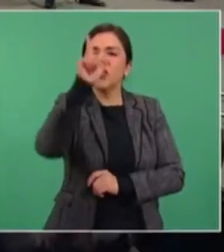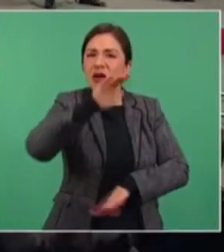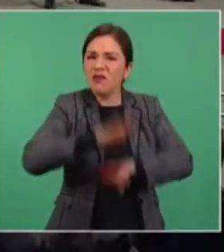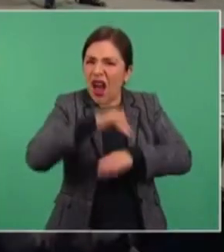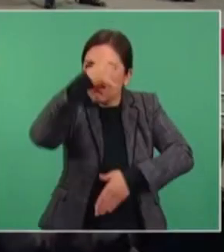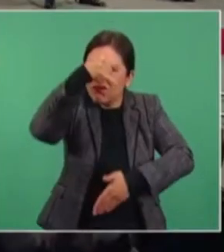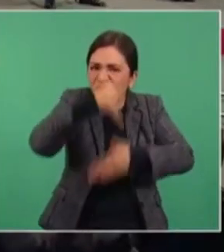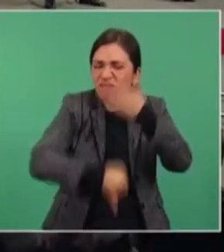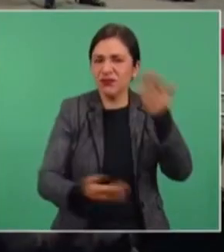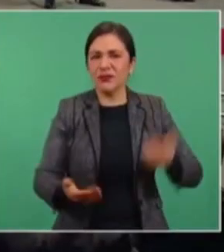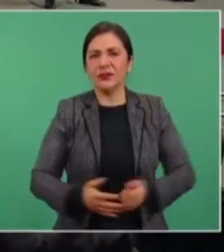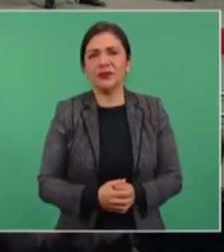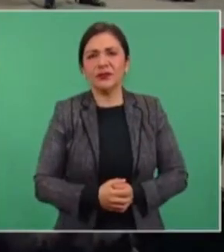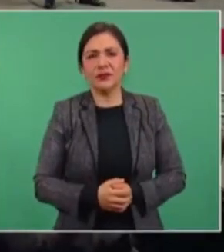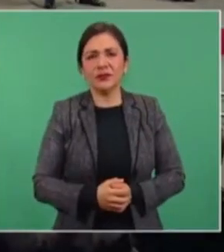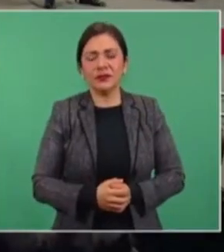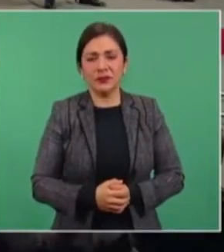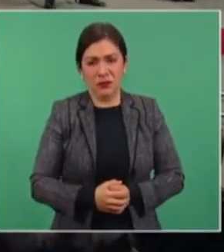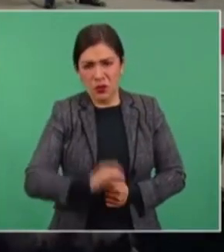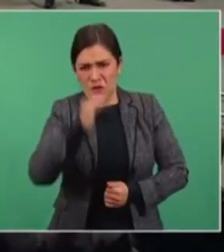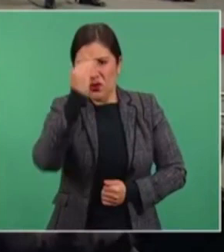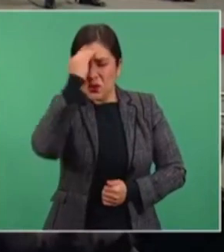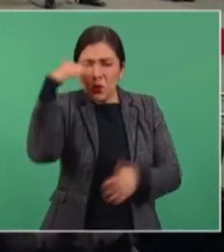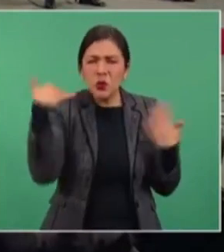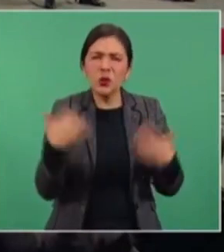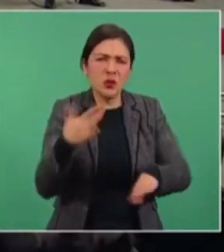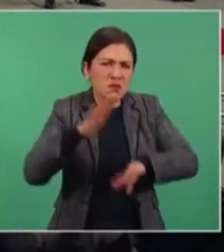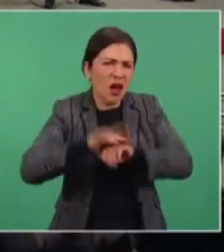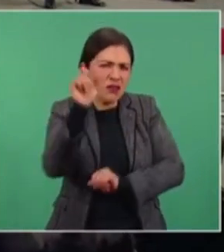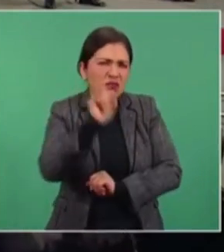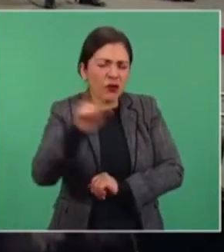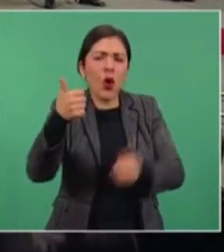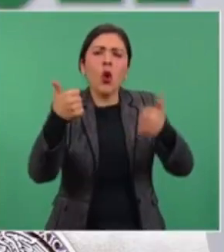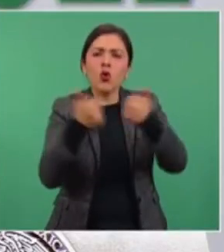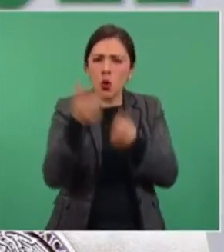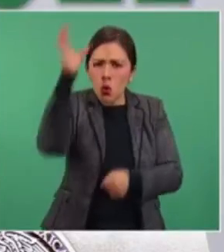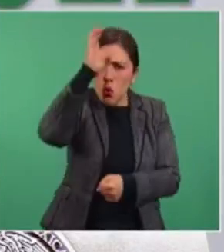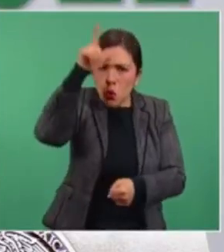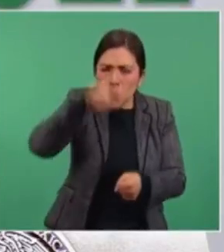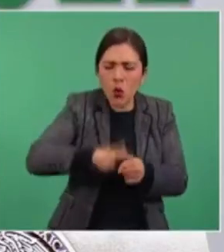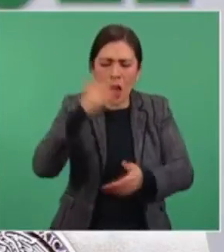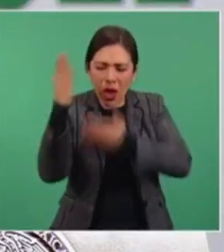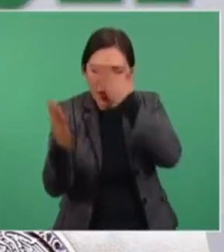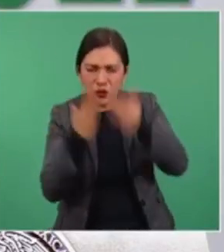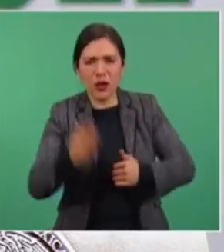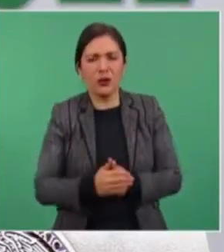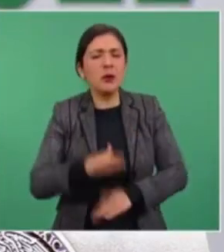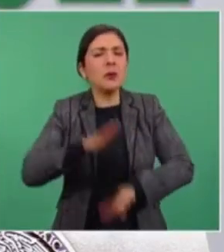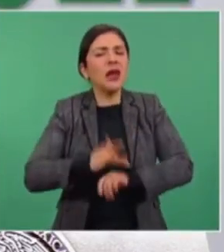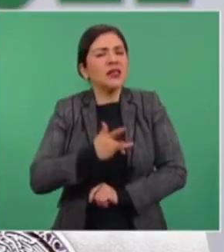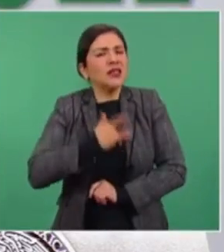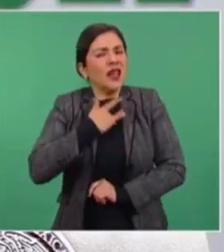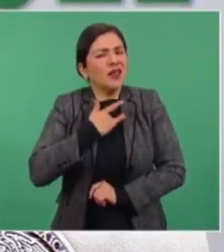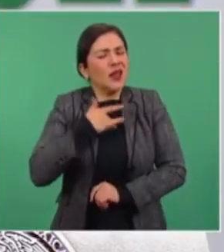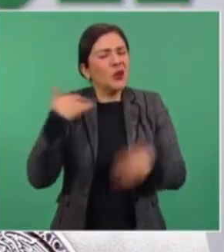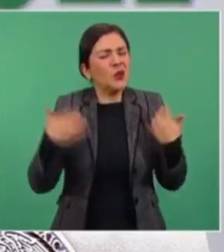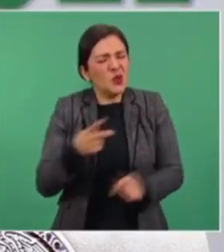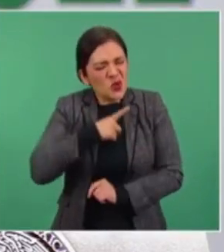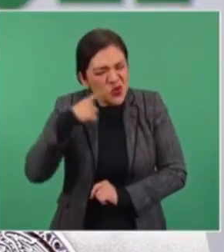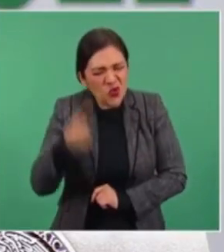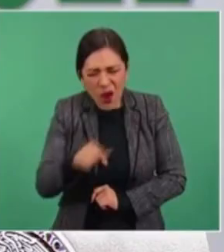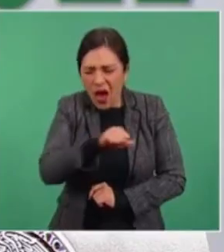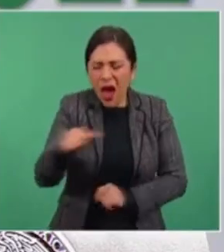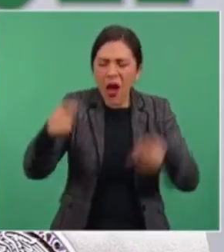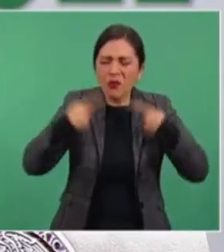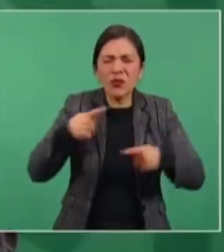profundos conocimientos de su especialidad y con cultura, sensible al dolor de la pobreza